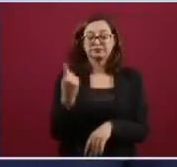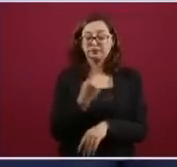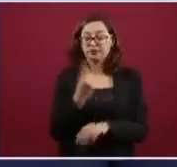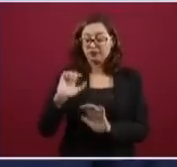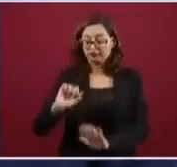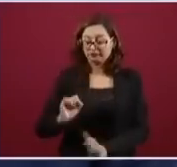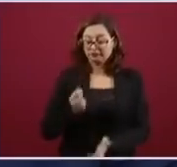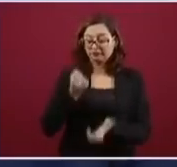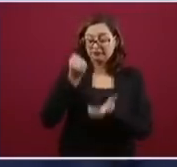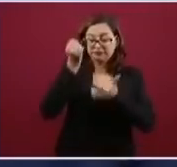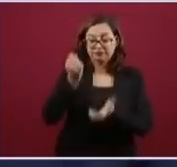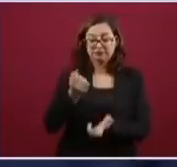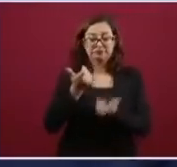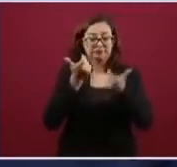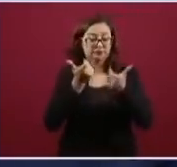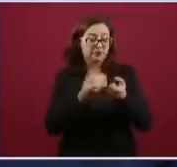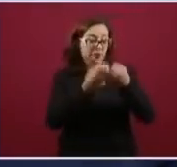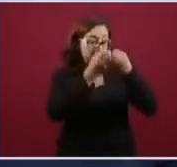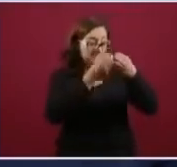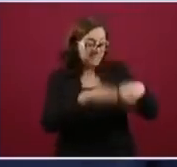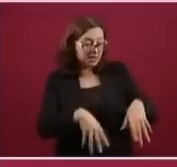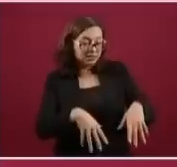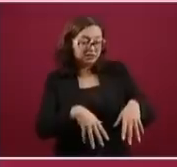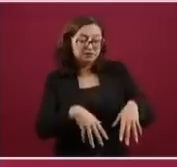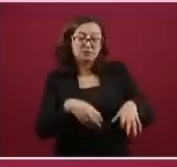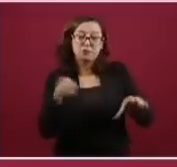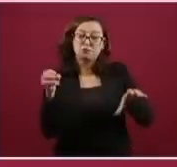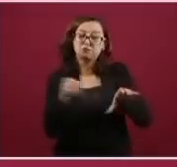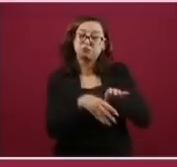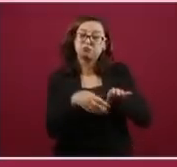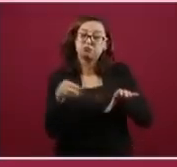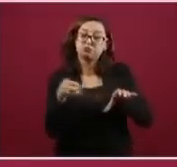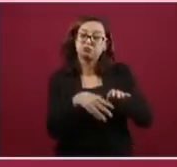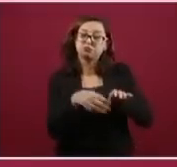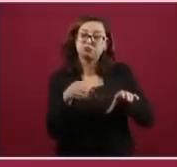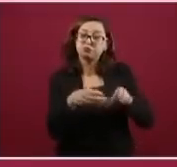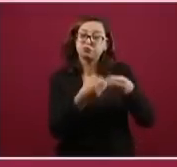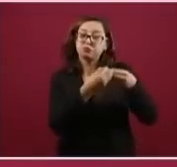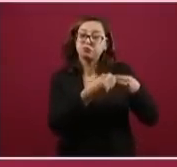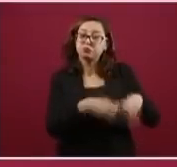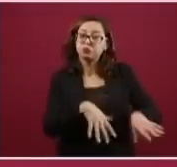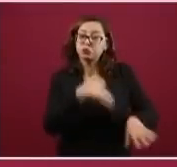presupuesto como era antes por el caño de la corrupción